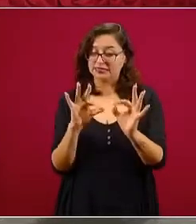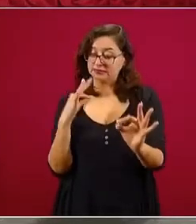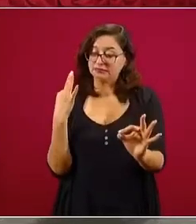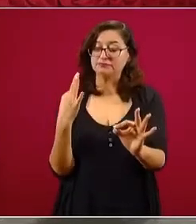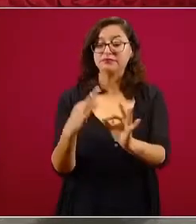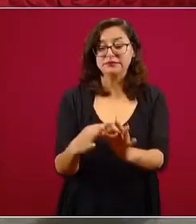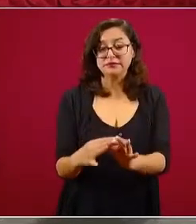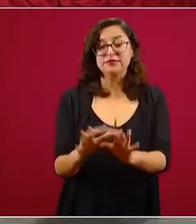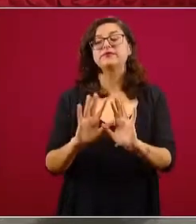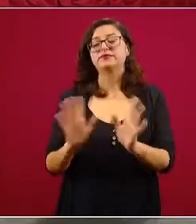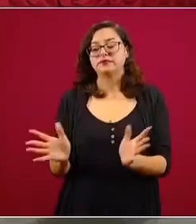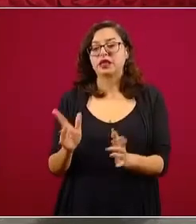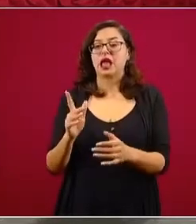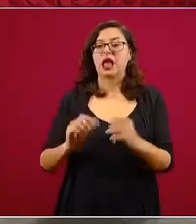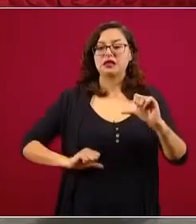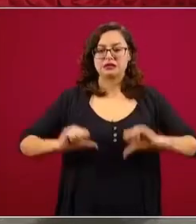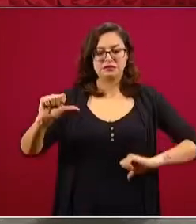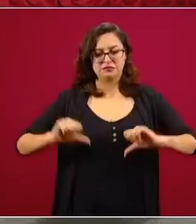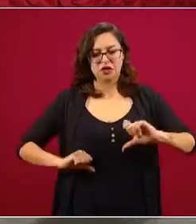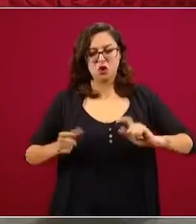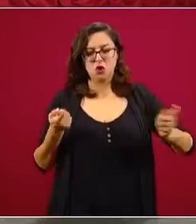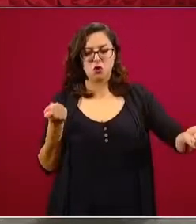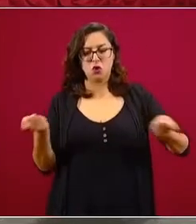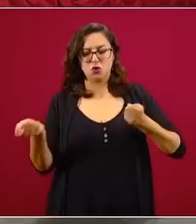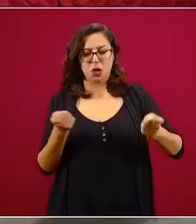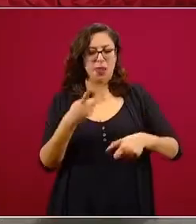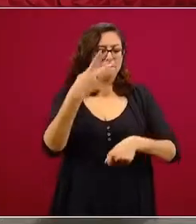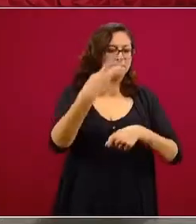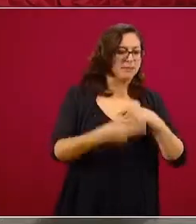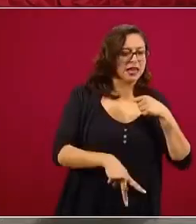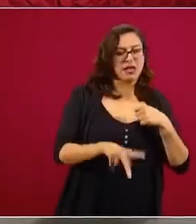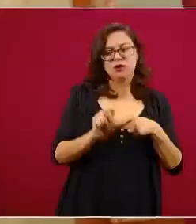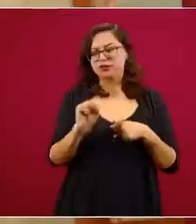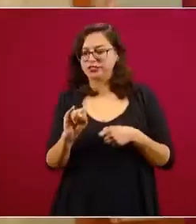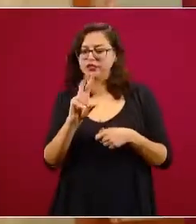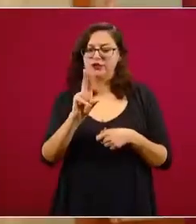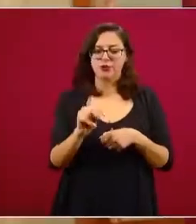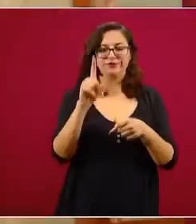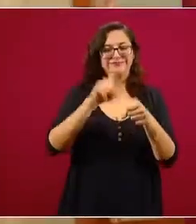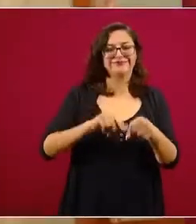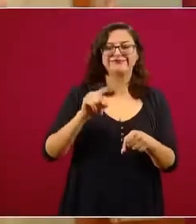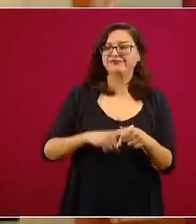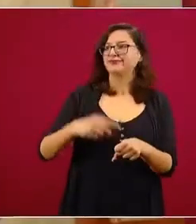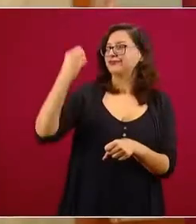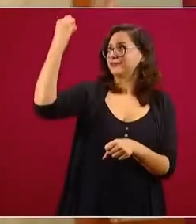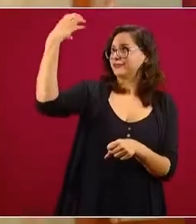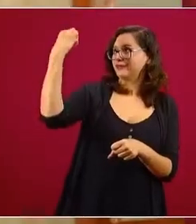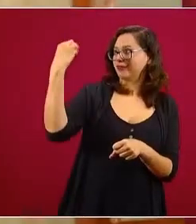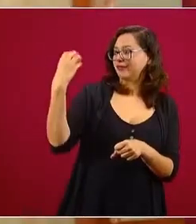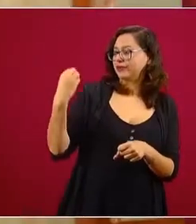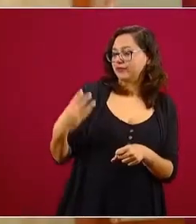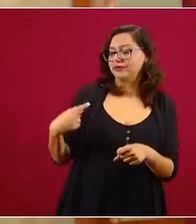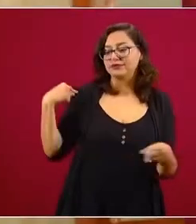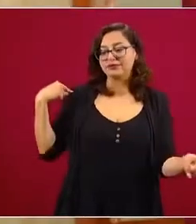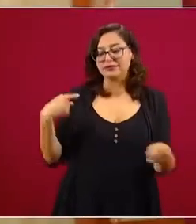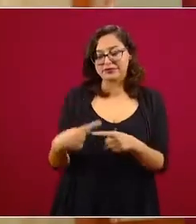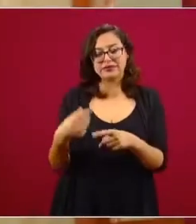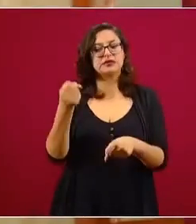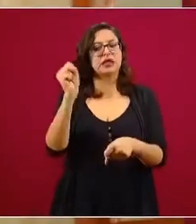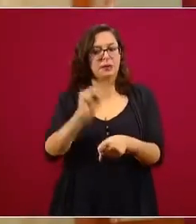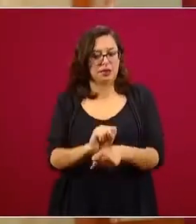de riesgo COVID. De hecho, si recordamos, esta semana está vigente todavía el semáforo que se